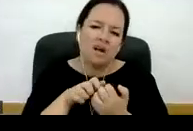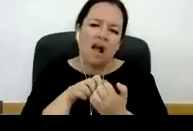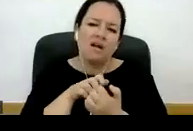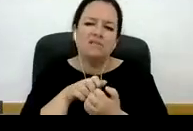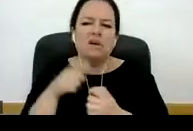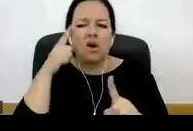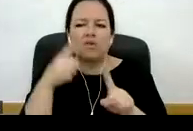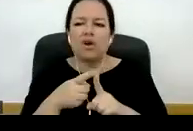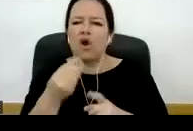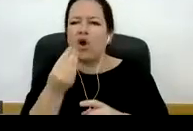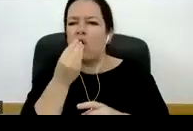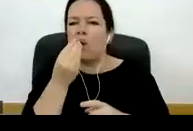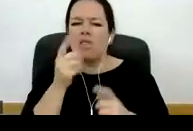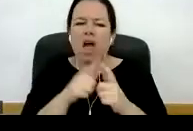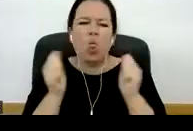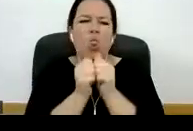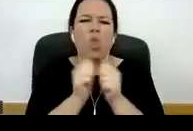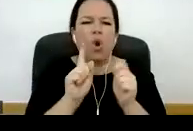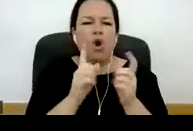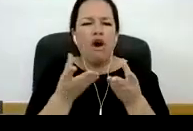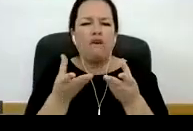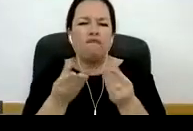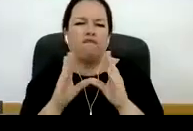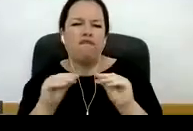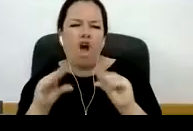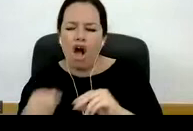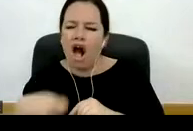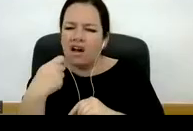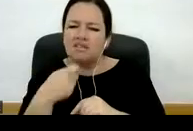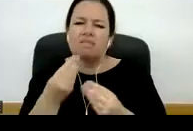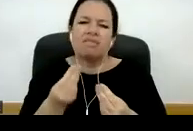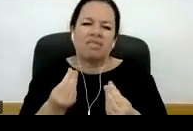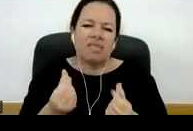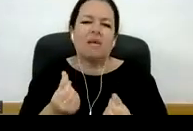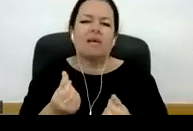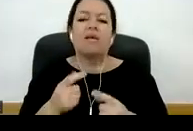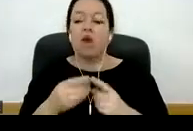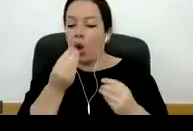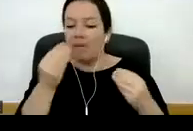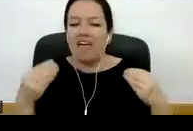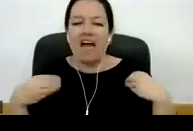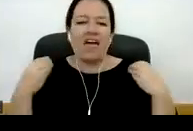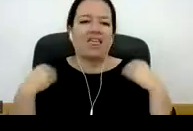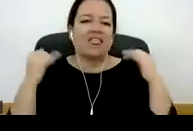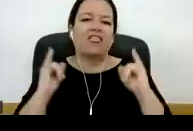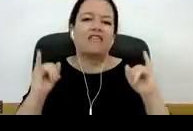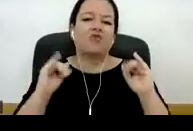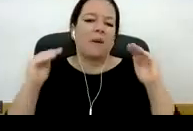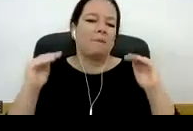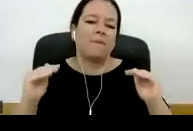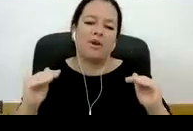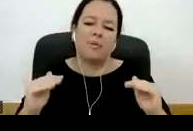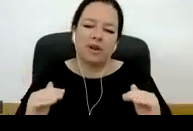ya texturas mucho más fácilmente digeribles, y vamos a disfrutar menos con la con el plato que nos